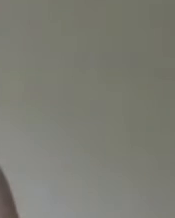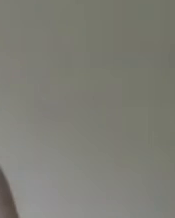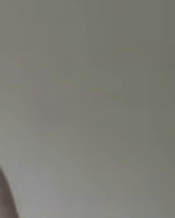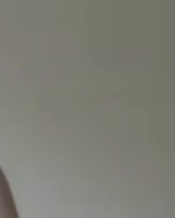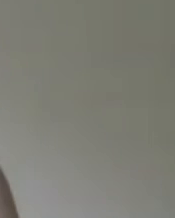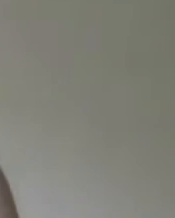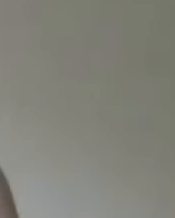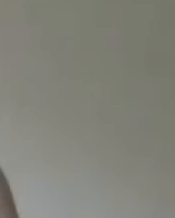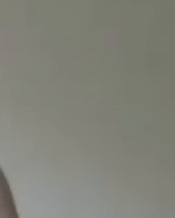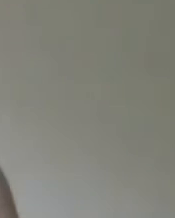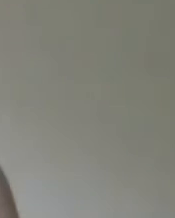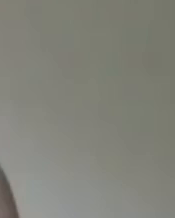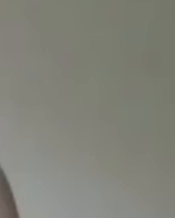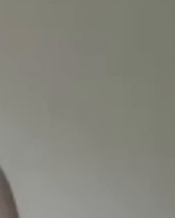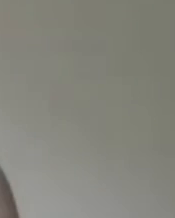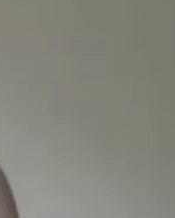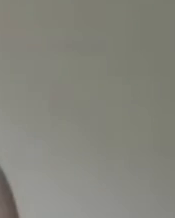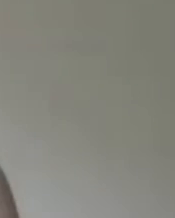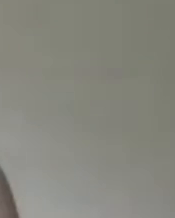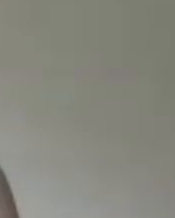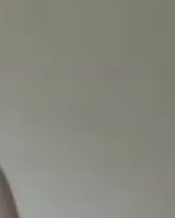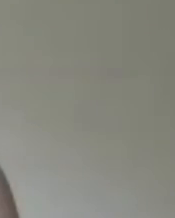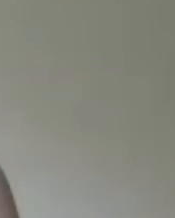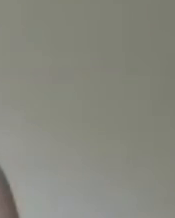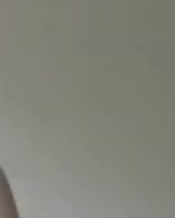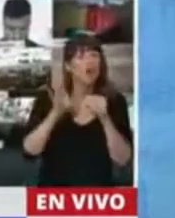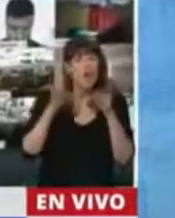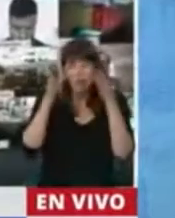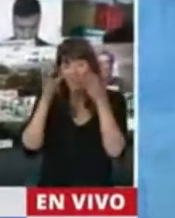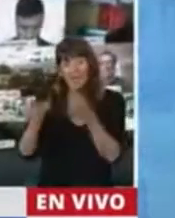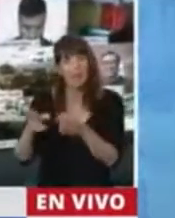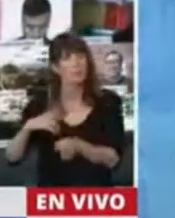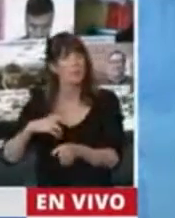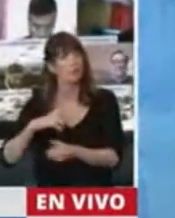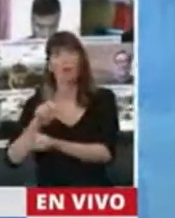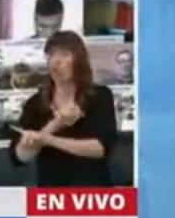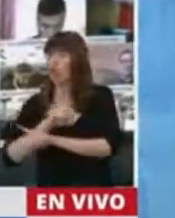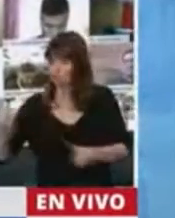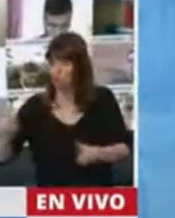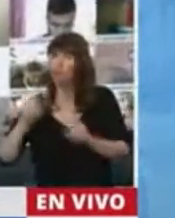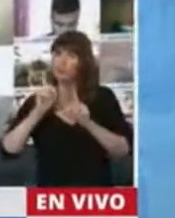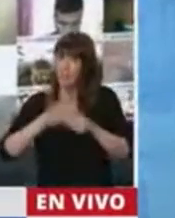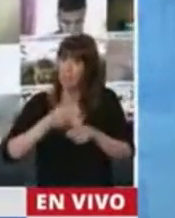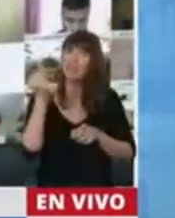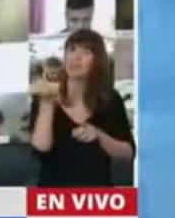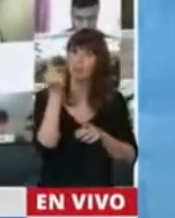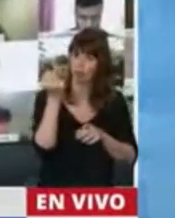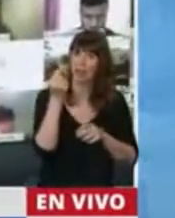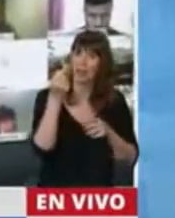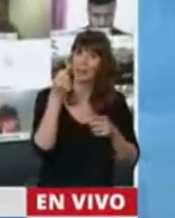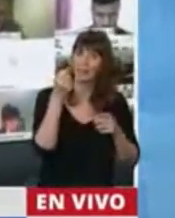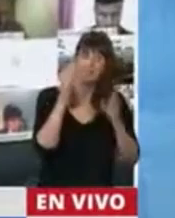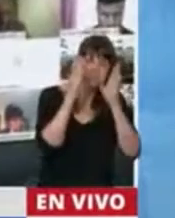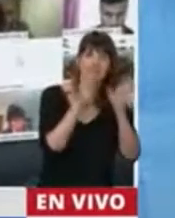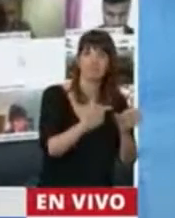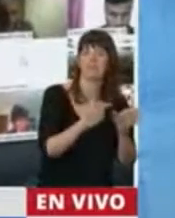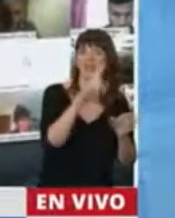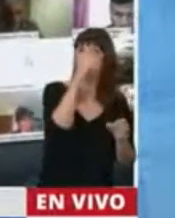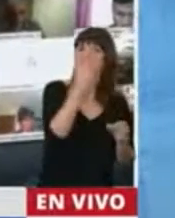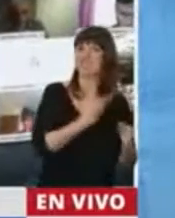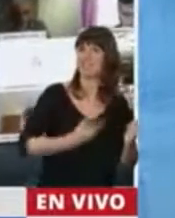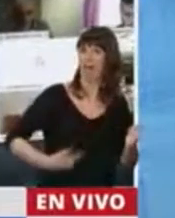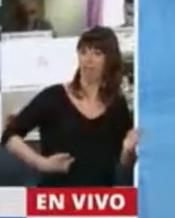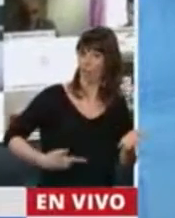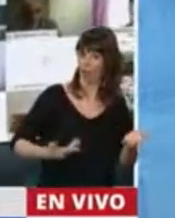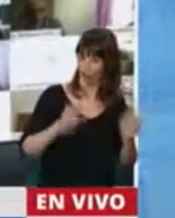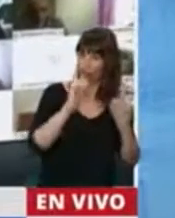mucha presión de por ahí del gremialismo, que ellos tienen miedo de que esta nueva modalidad, esta